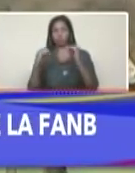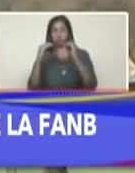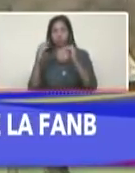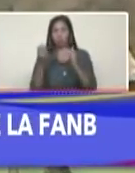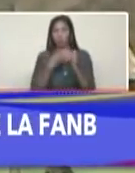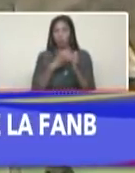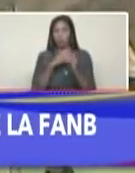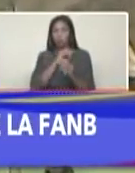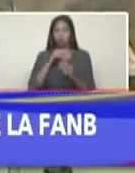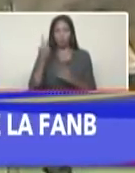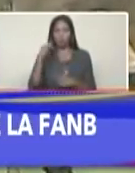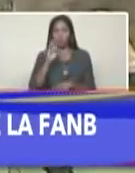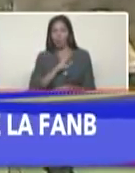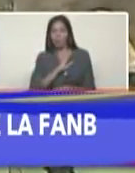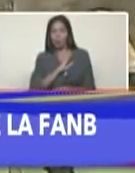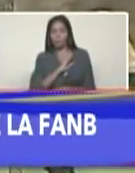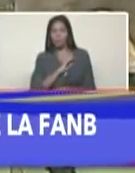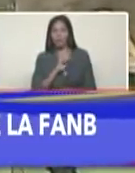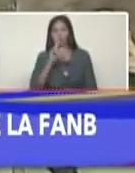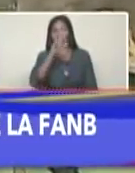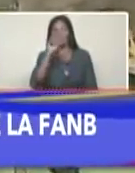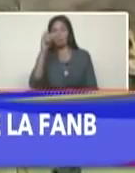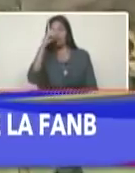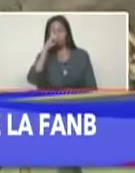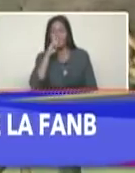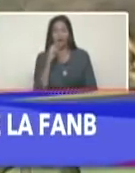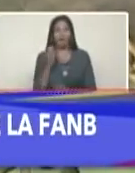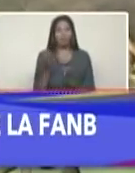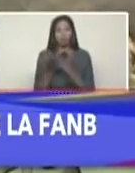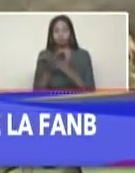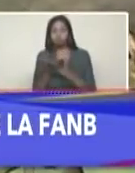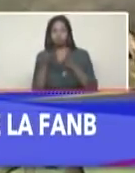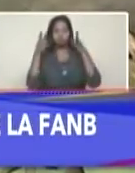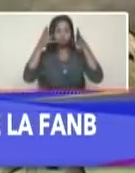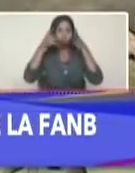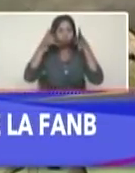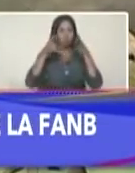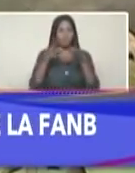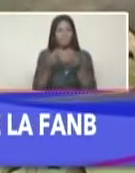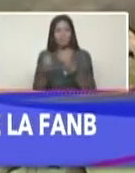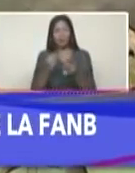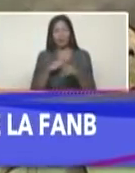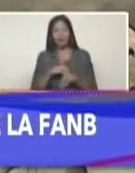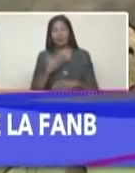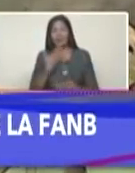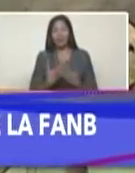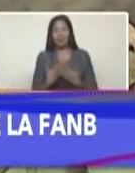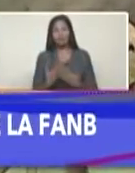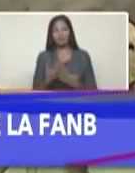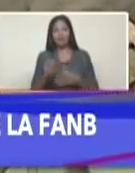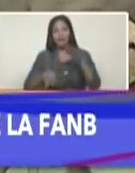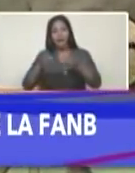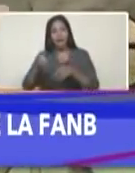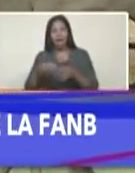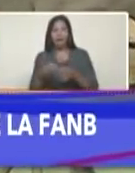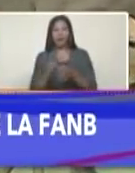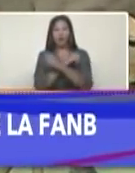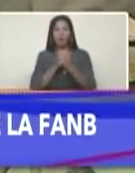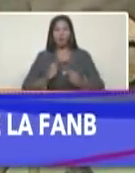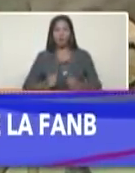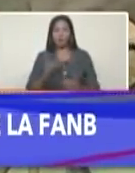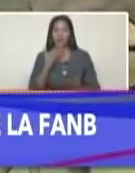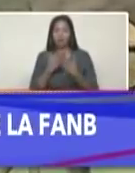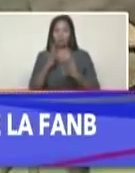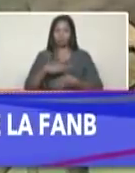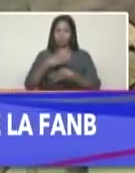ecuación, nosotros lo tenemos. Son 30 años de mi vida de estudio en ello. Ahora, gracias a Agrofam, y realmente el general Ballesteros tomó